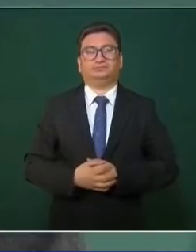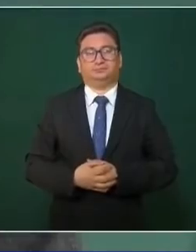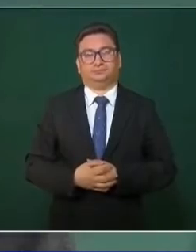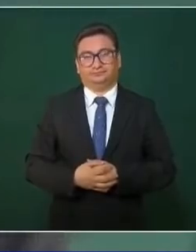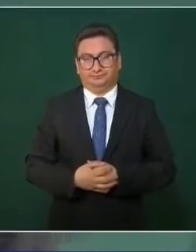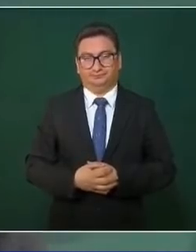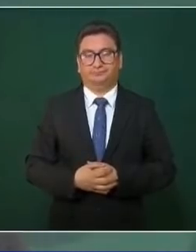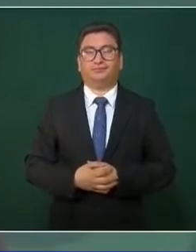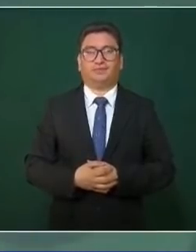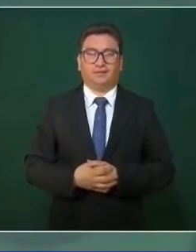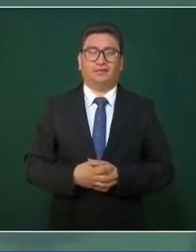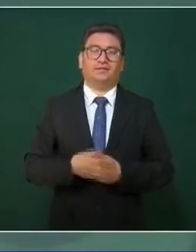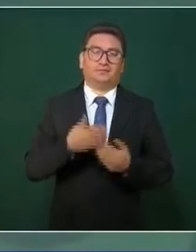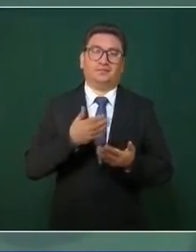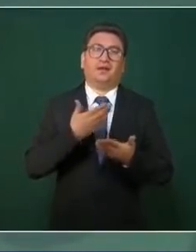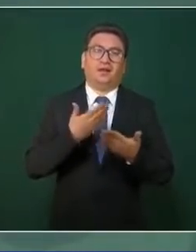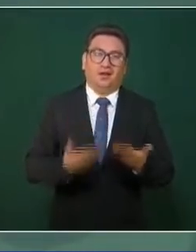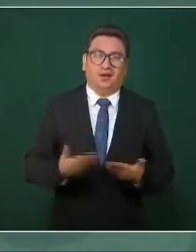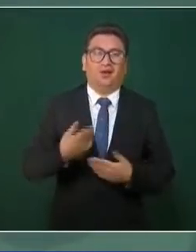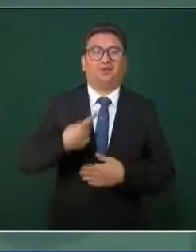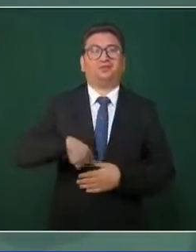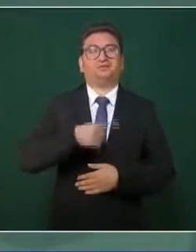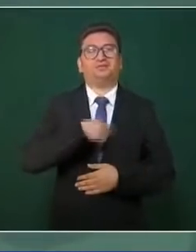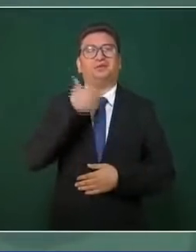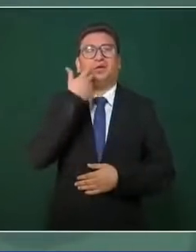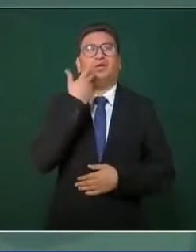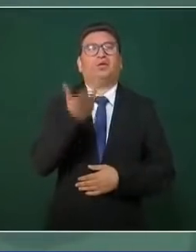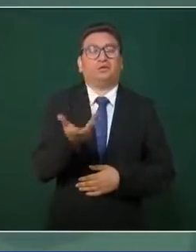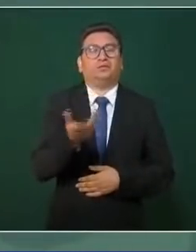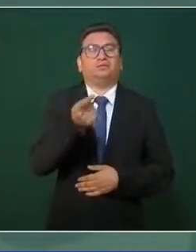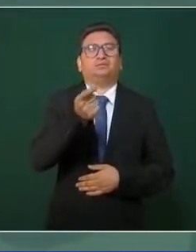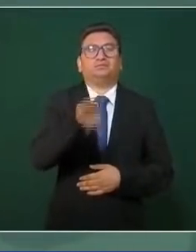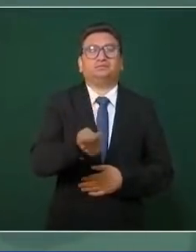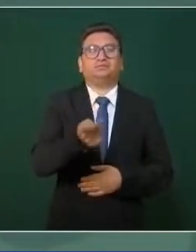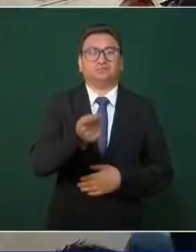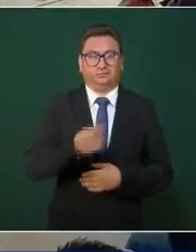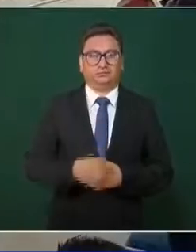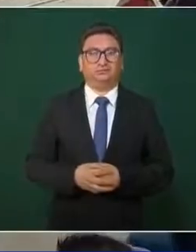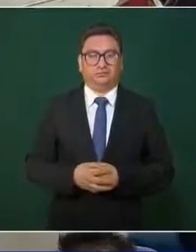Entonces ahora, pues lo que queremos es sin